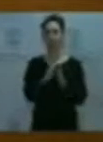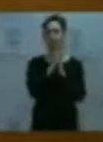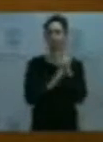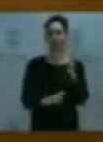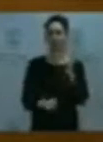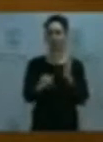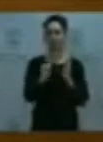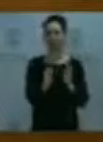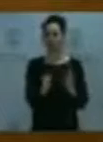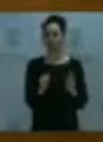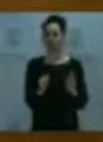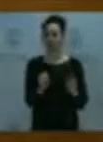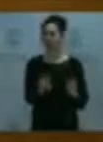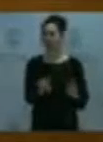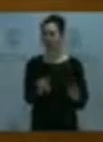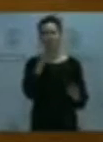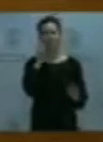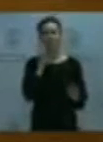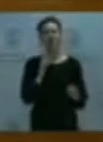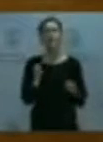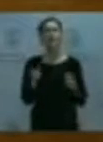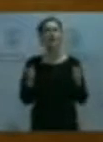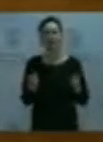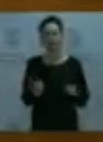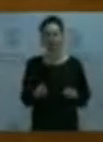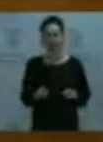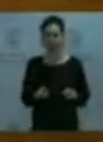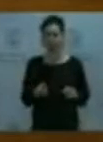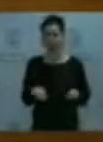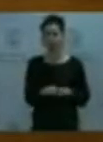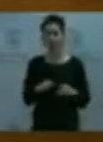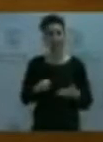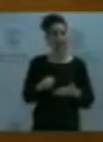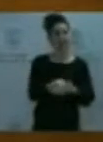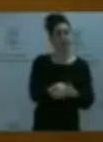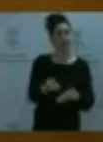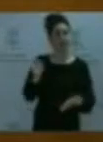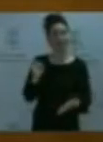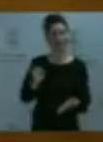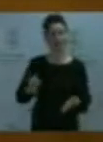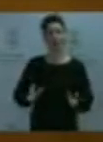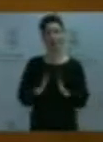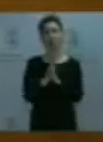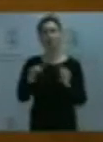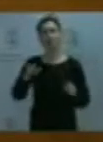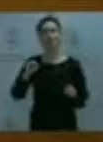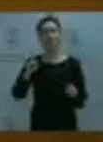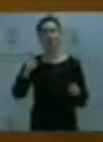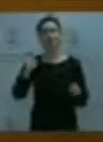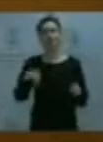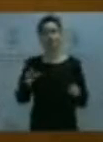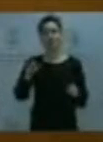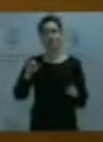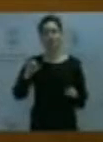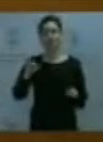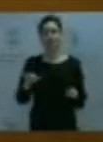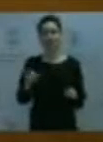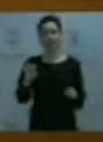decir, uno que adopta en La Viana o en San Martín del Rey Aurelio, ese no. Hay que ir a Cracovia.